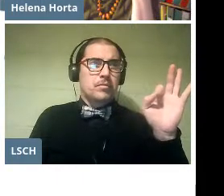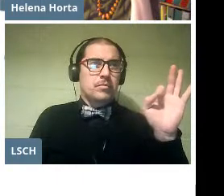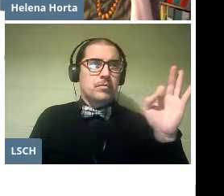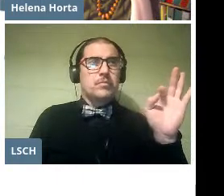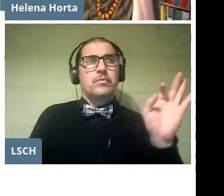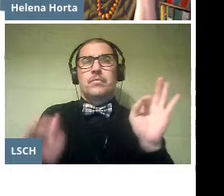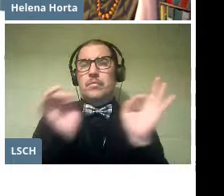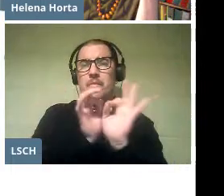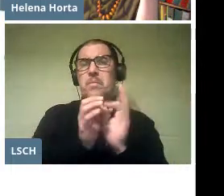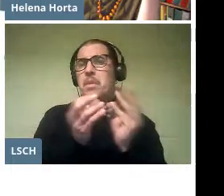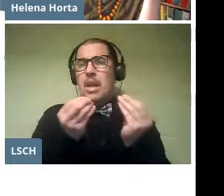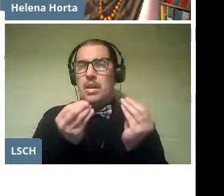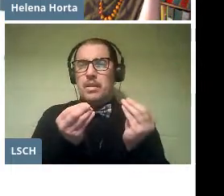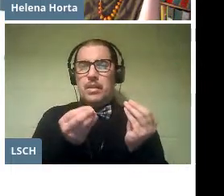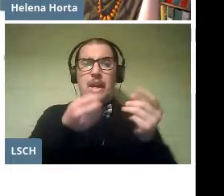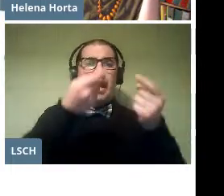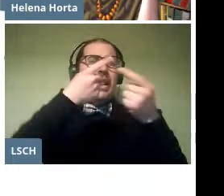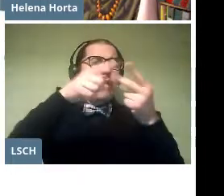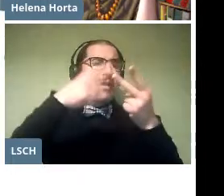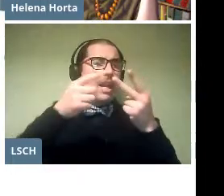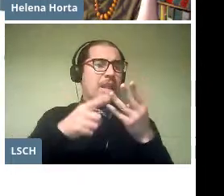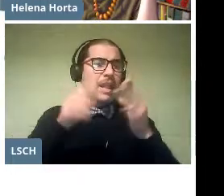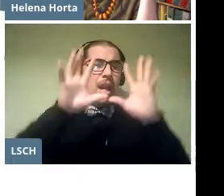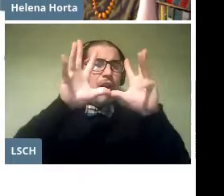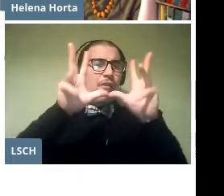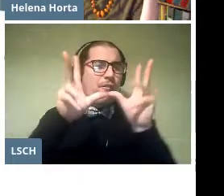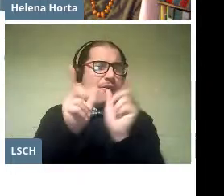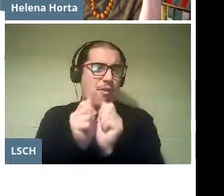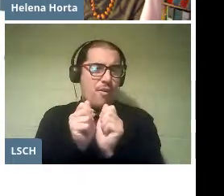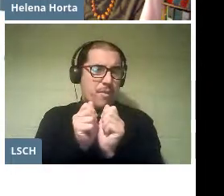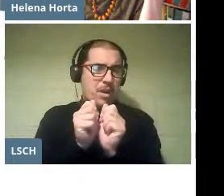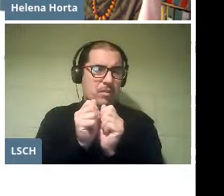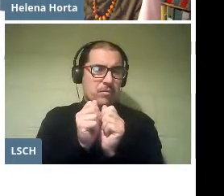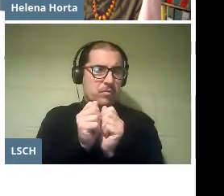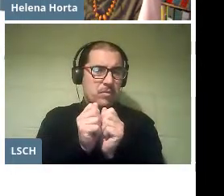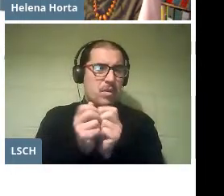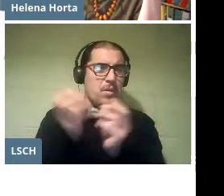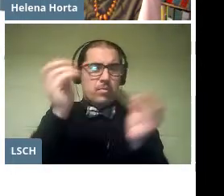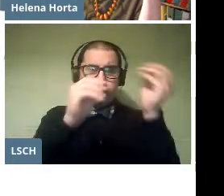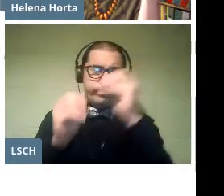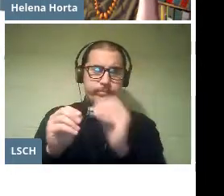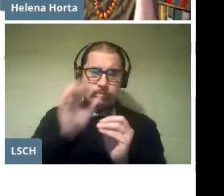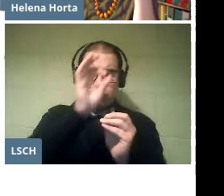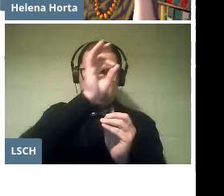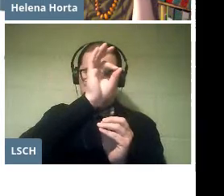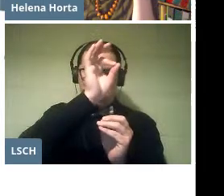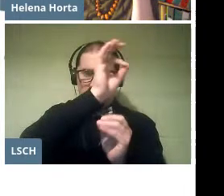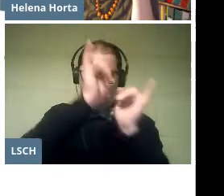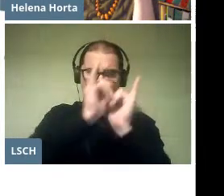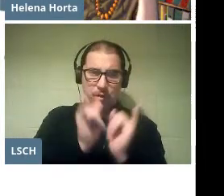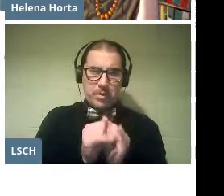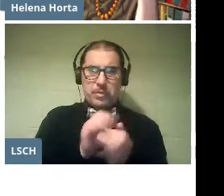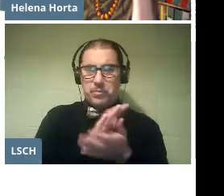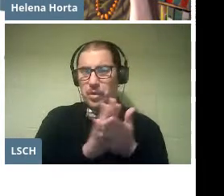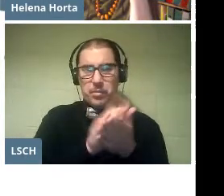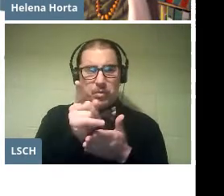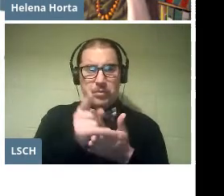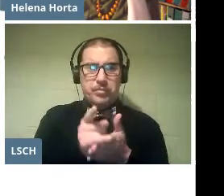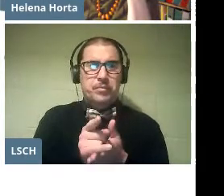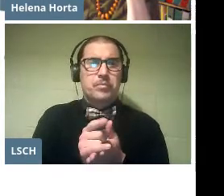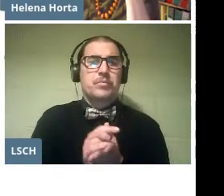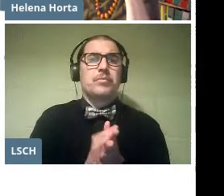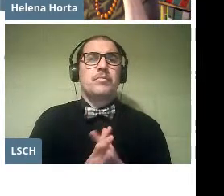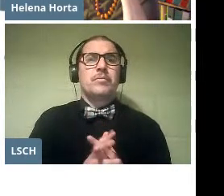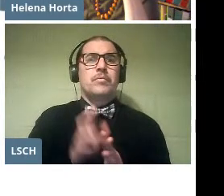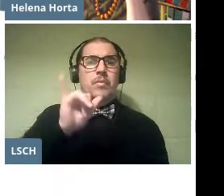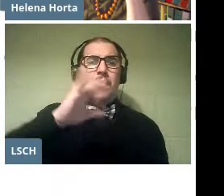definir las diferentes formas de componer el espacio textil, en este caso en incuña.